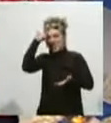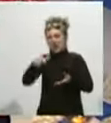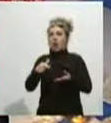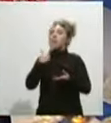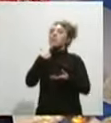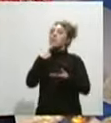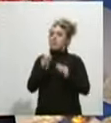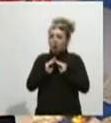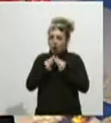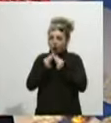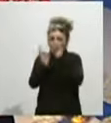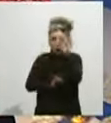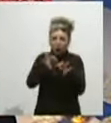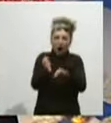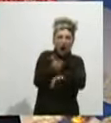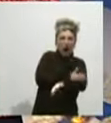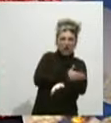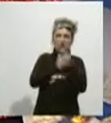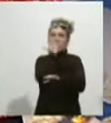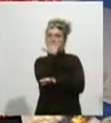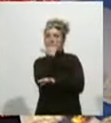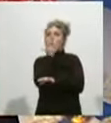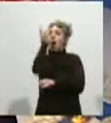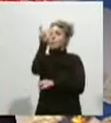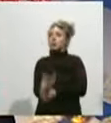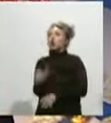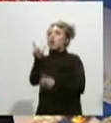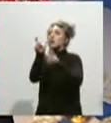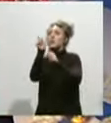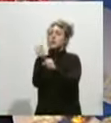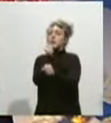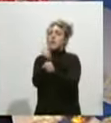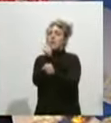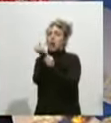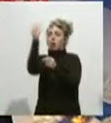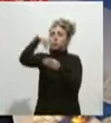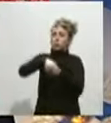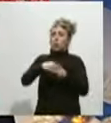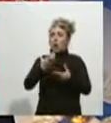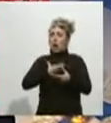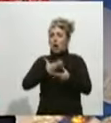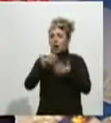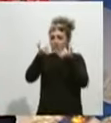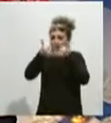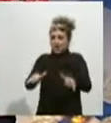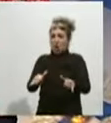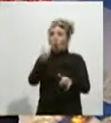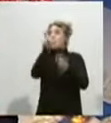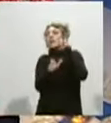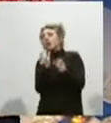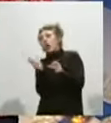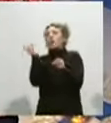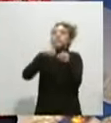estos carnavales, a toda la corporación, a toda la concejalía de festejos, a todos los integrantes, a los grupos de carnaval, murgas,